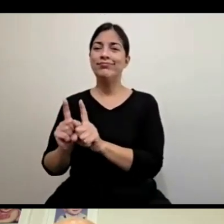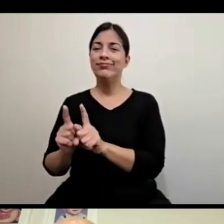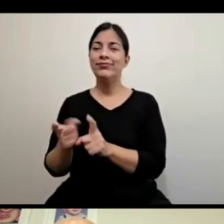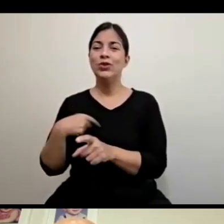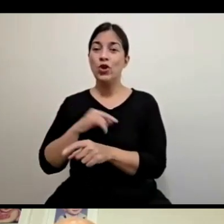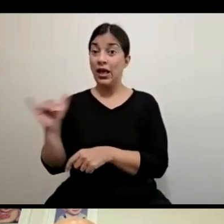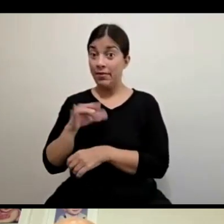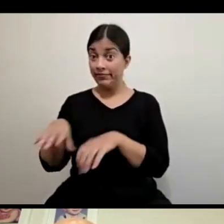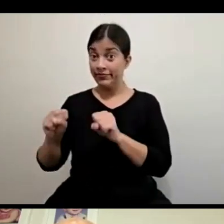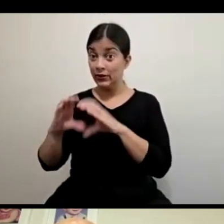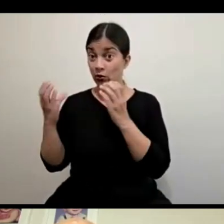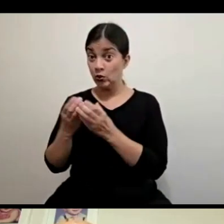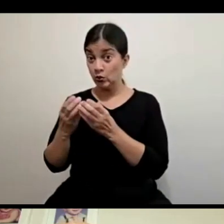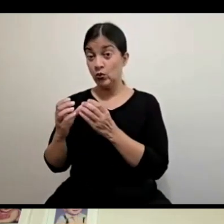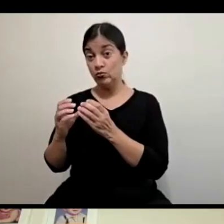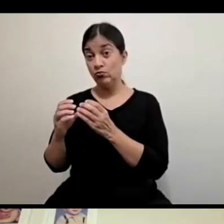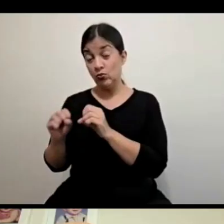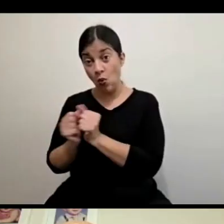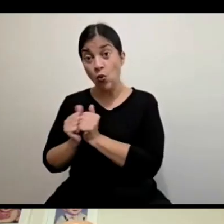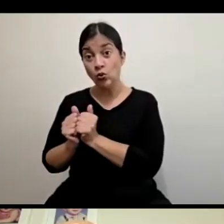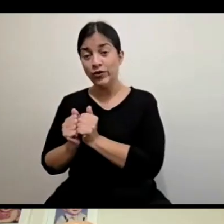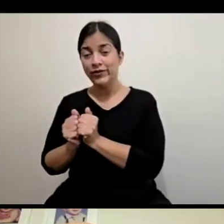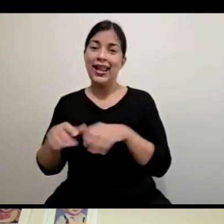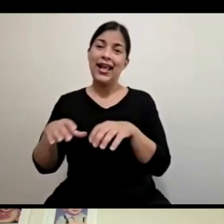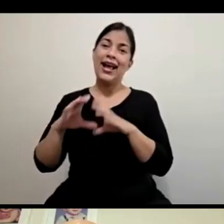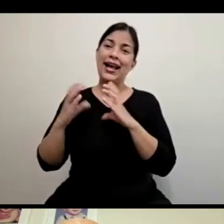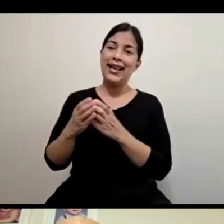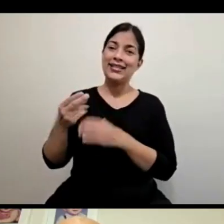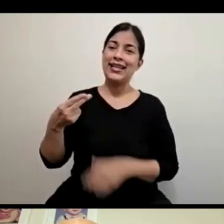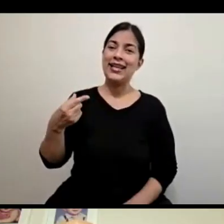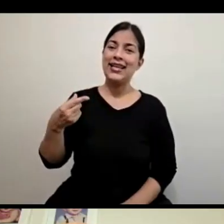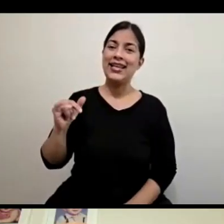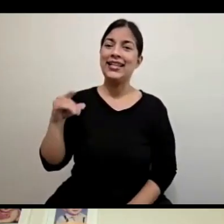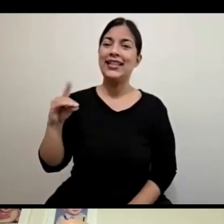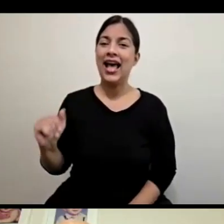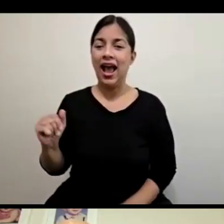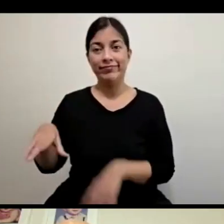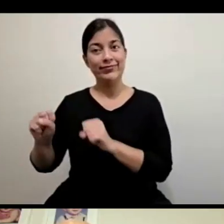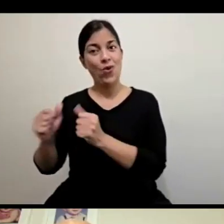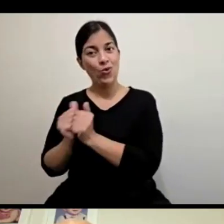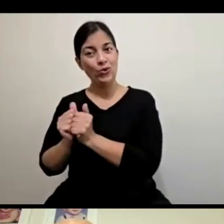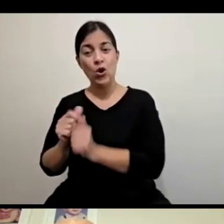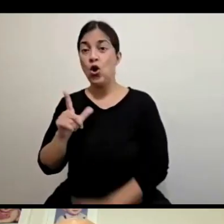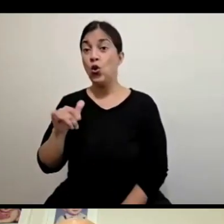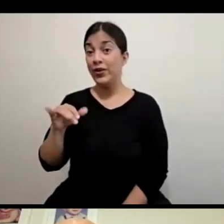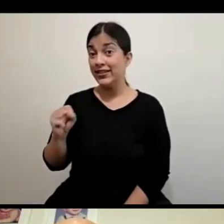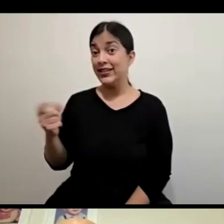cogiendo los cursos juntos, así que la clase de Hilda la cogimos juntos, todo eso. O sea que Luis y yo fuimos a